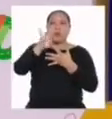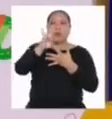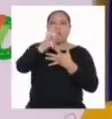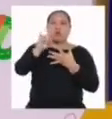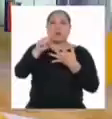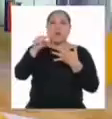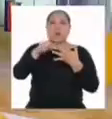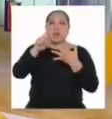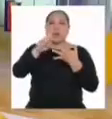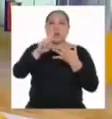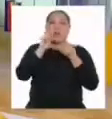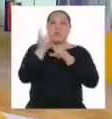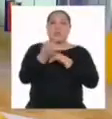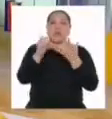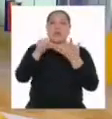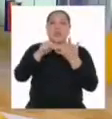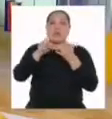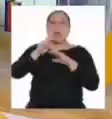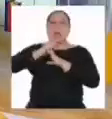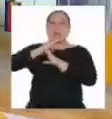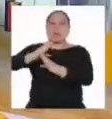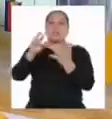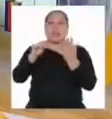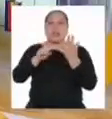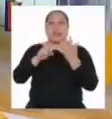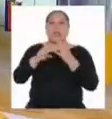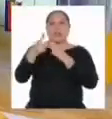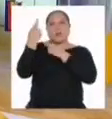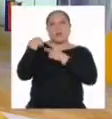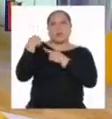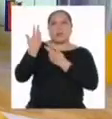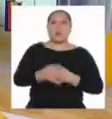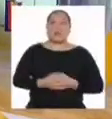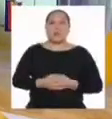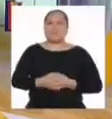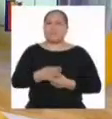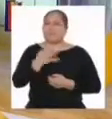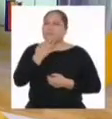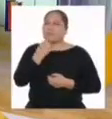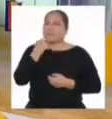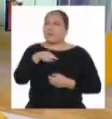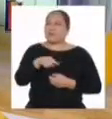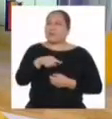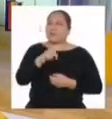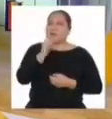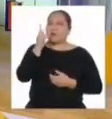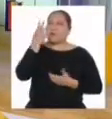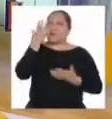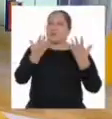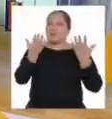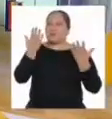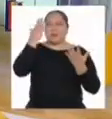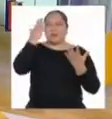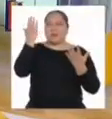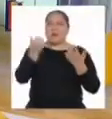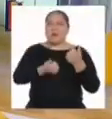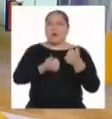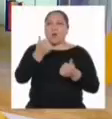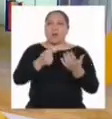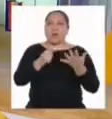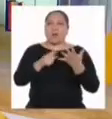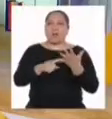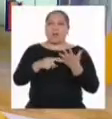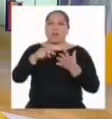reutilizar, reciclar, rechazar y responsabilidad. Pero le confieso que no estoy seguro de qué es